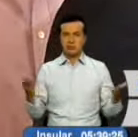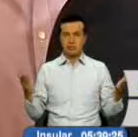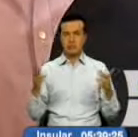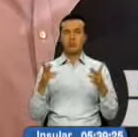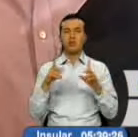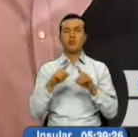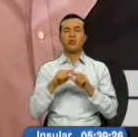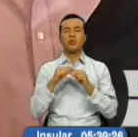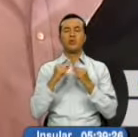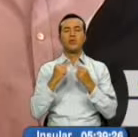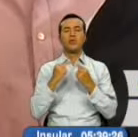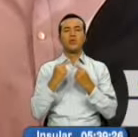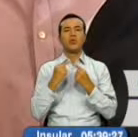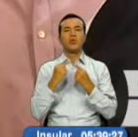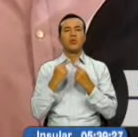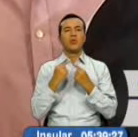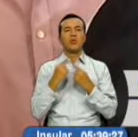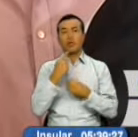declarado